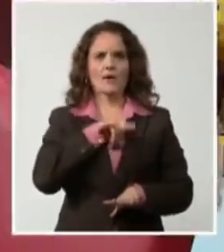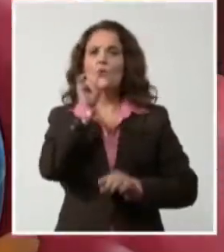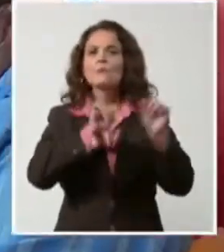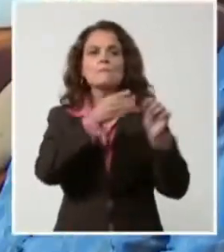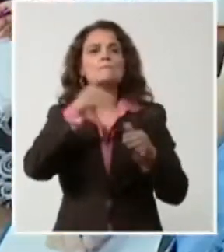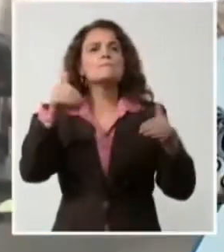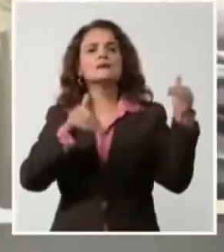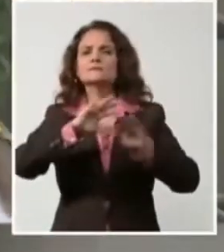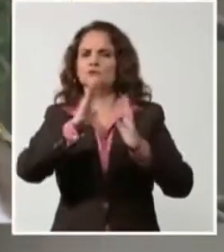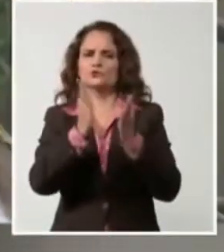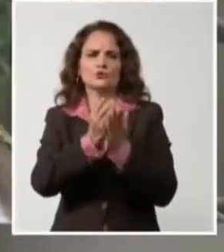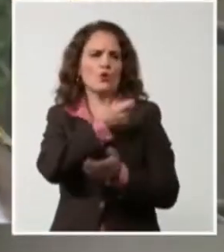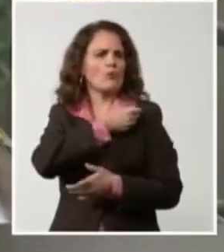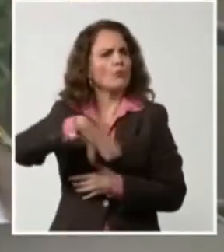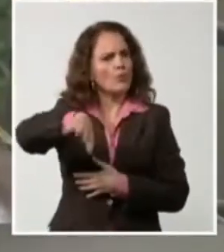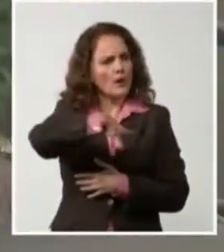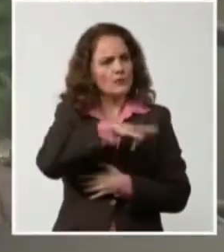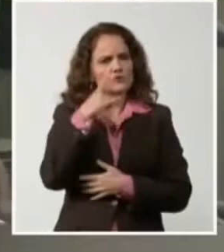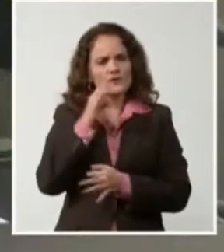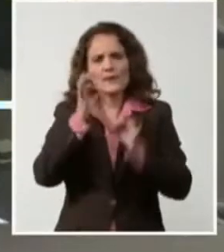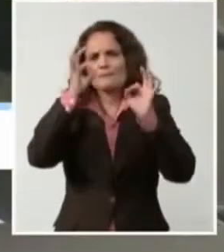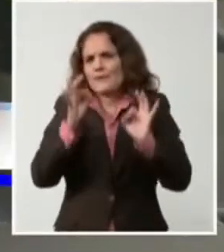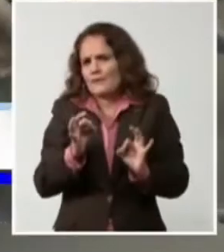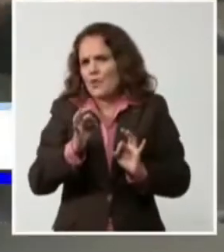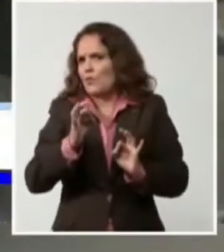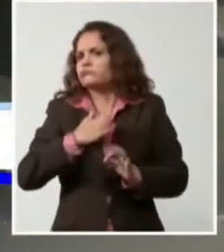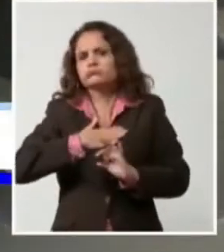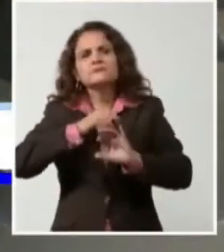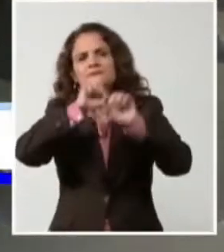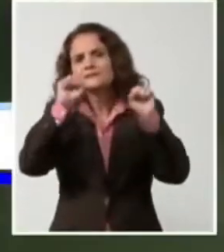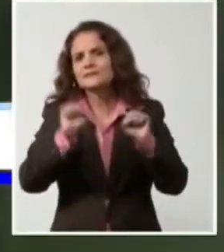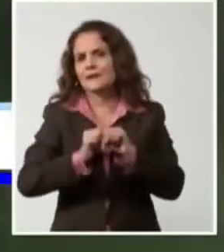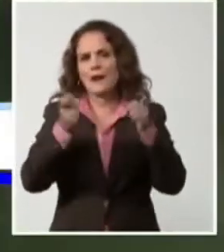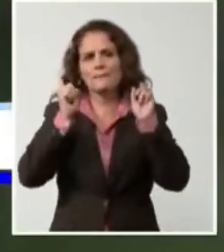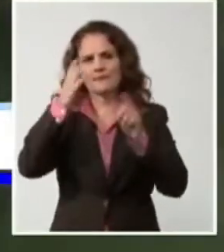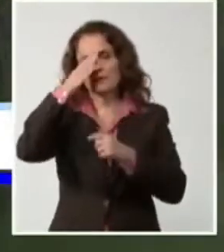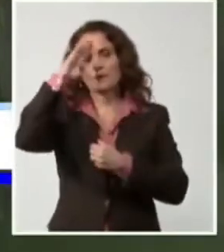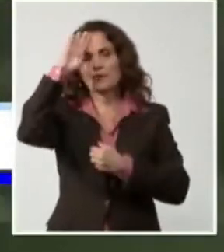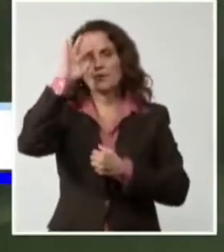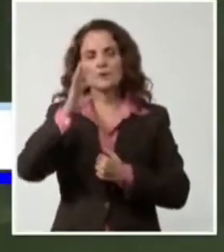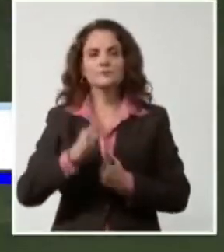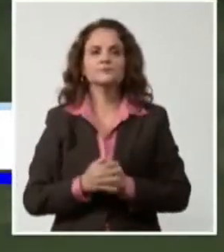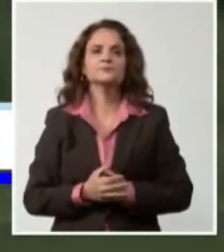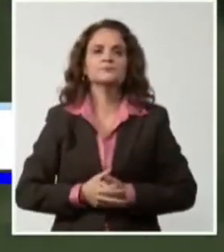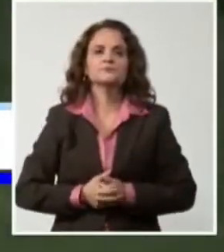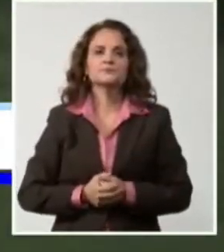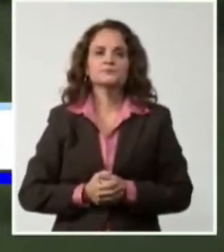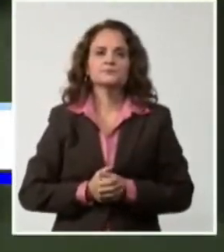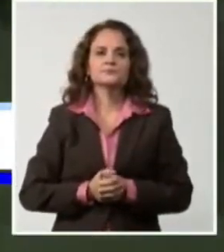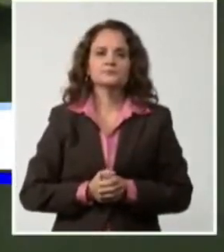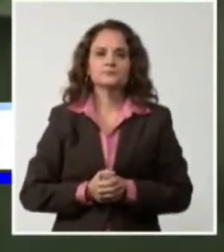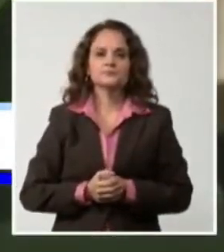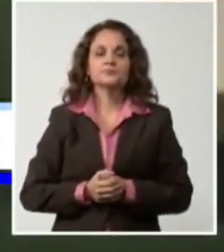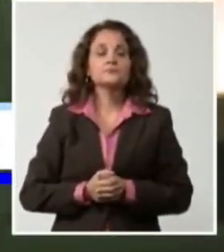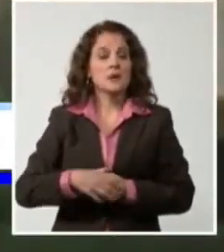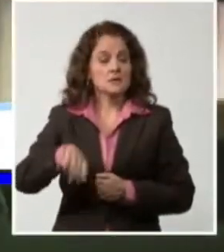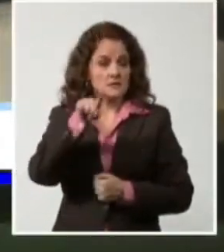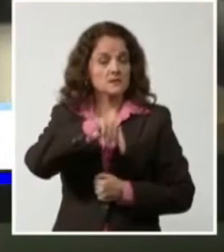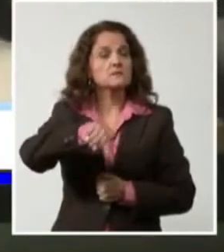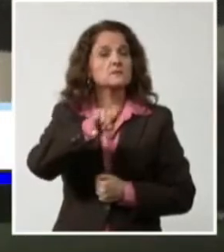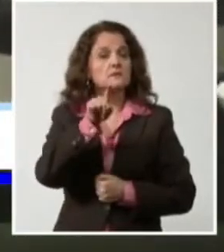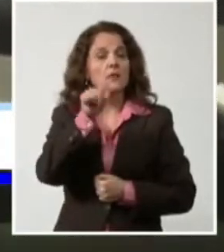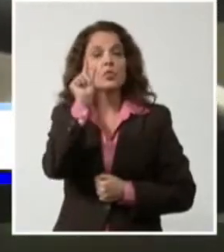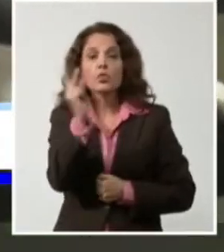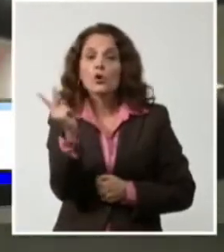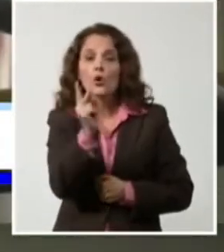cubano. En Ciego de Ávila, Carlos Luis Garrido Pérez y Tomás Alexis Martín Venegas juraron su compromiso como